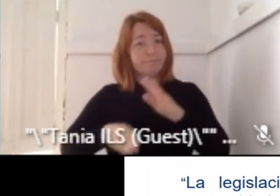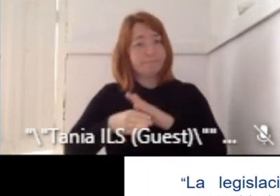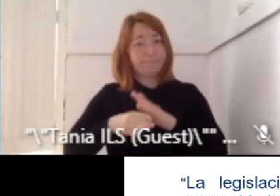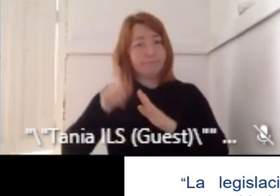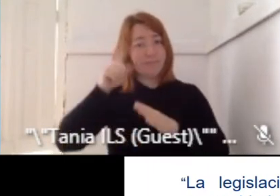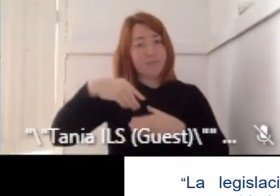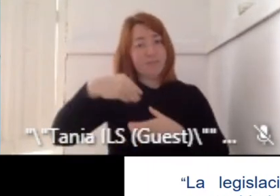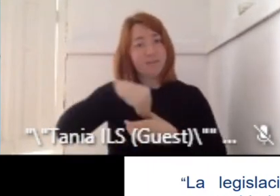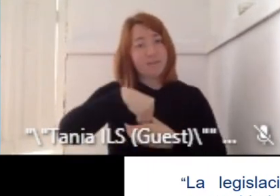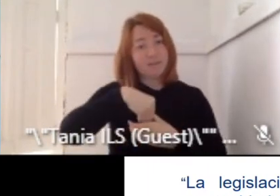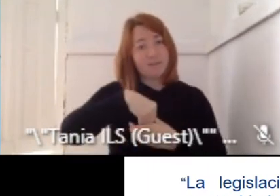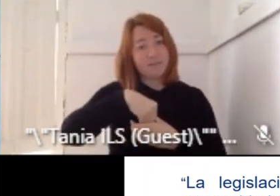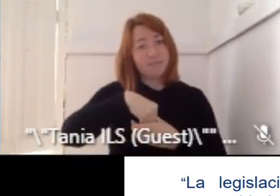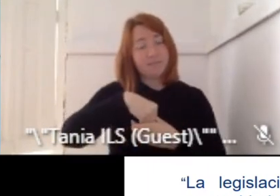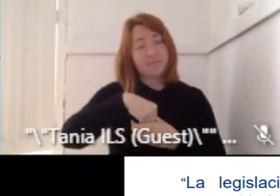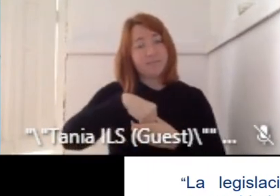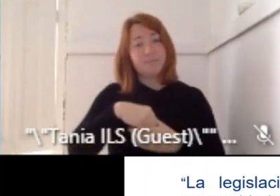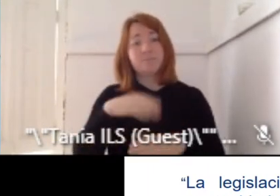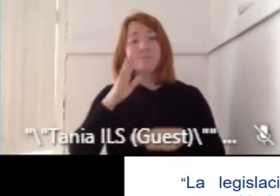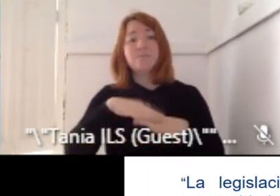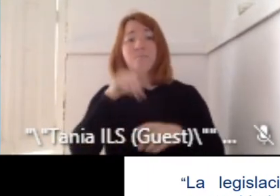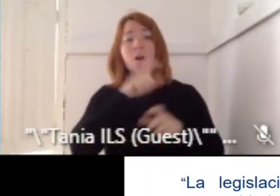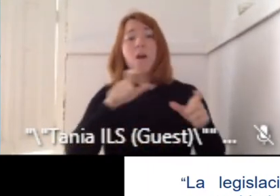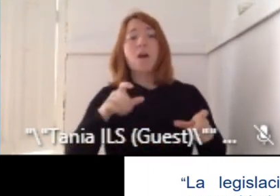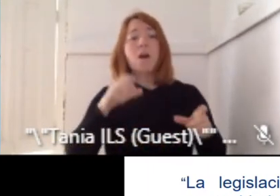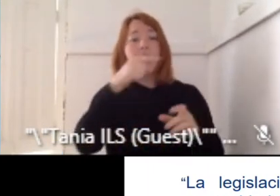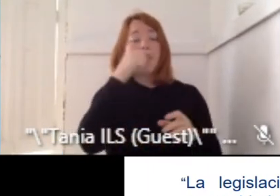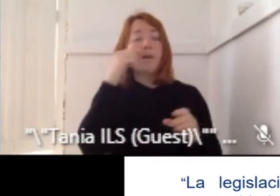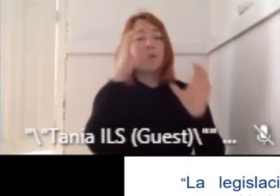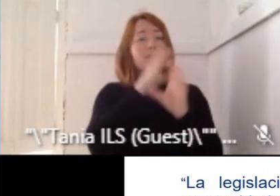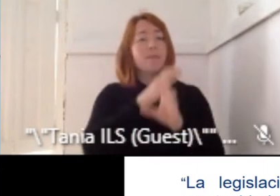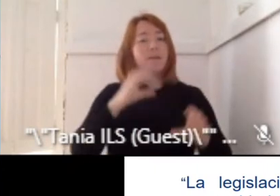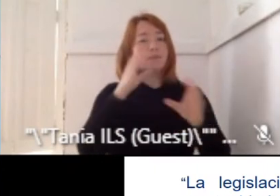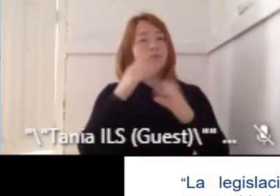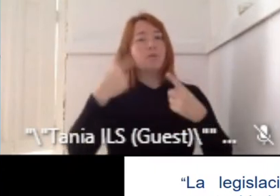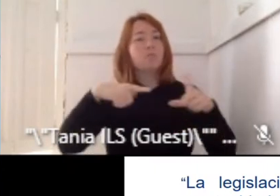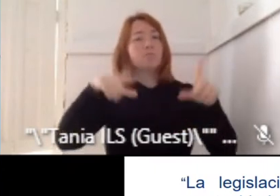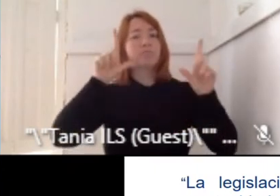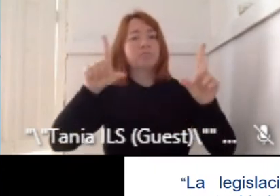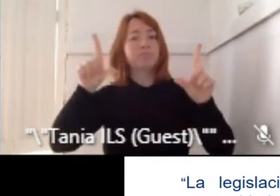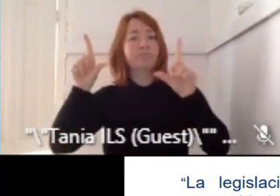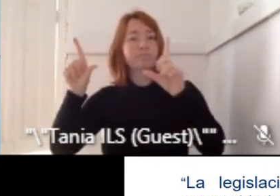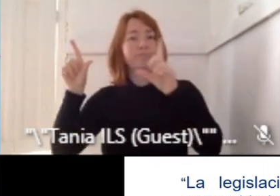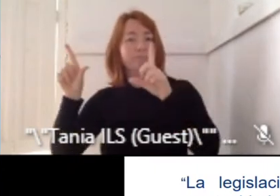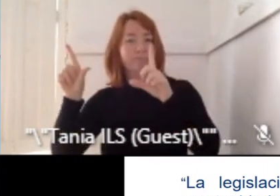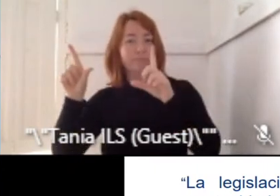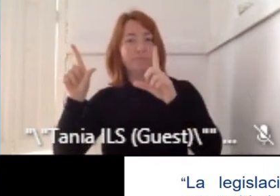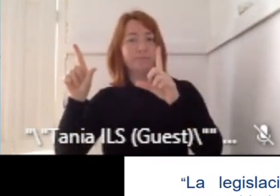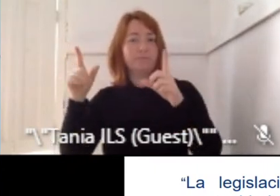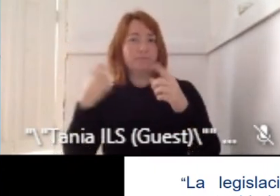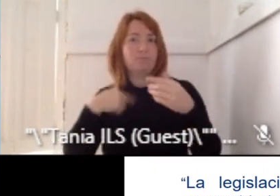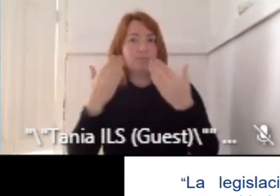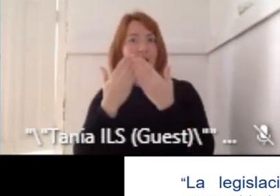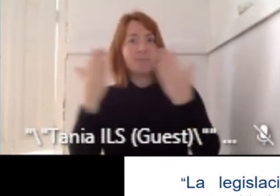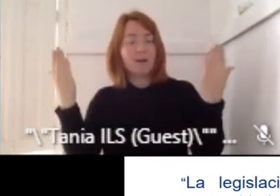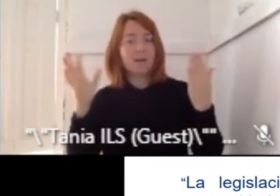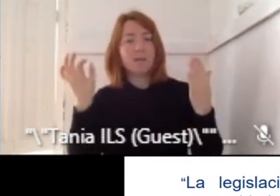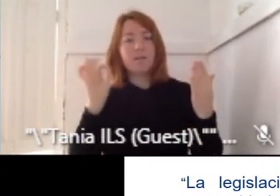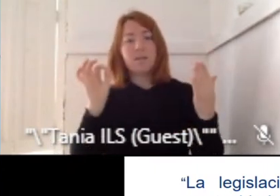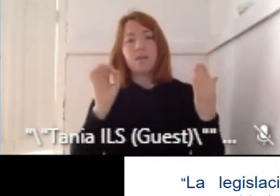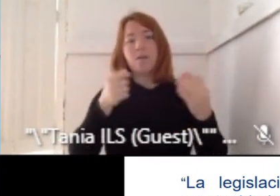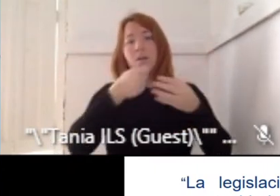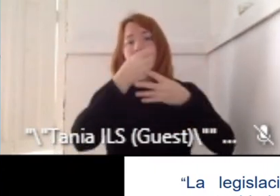mujeres. La ausencia de retratos femeninos en las paredes, la escasez de trabajos de mujeres en las listas de lectura de los estudiantes, la